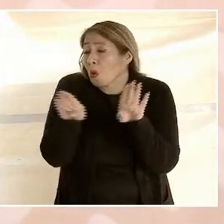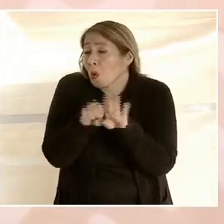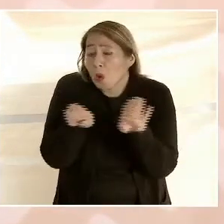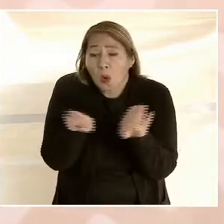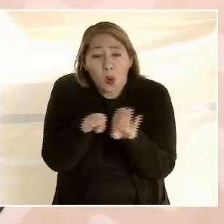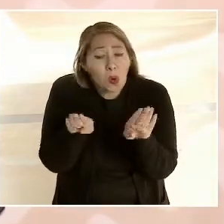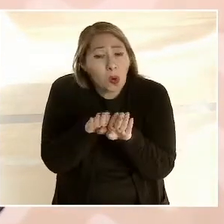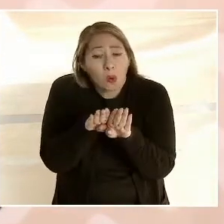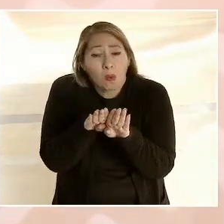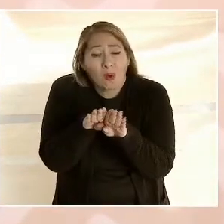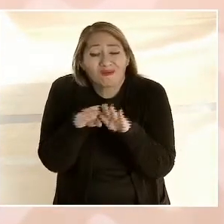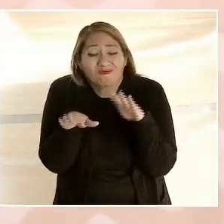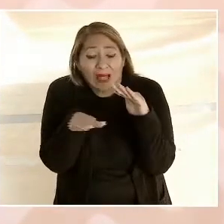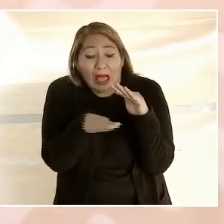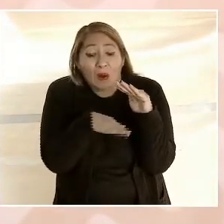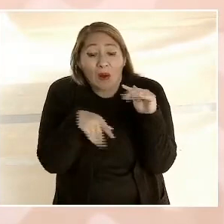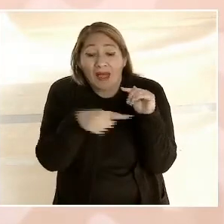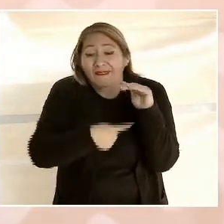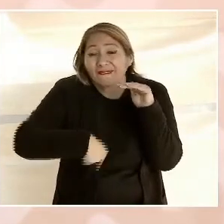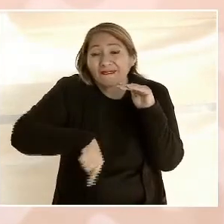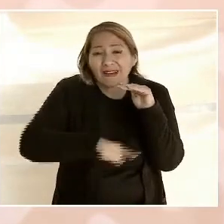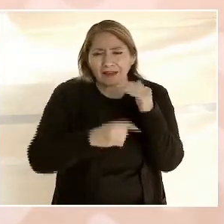una base social,